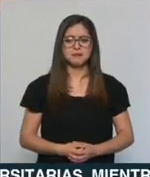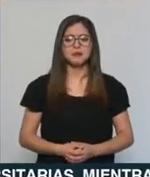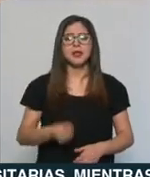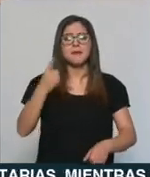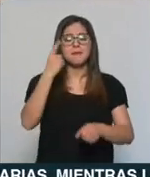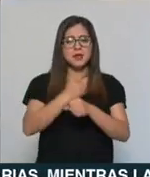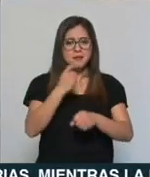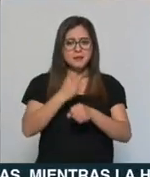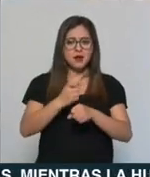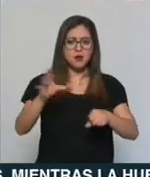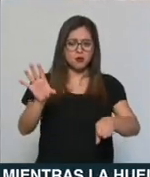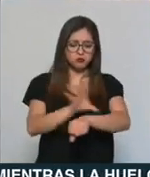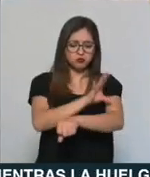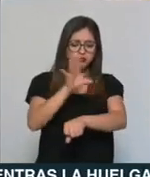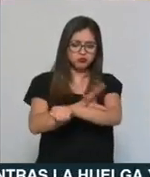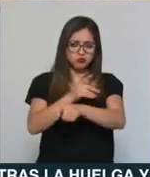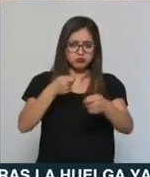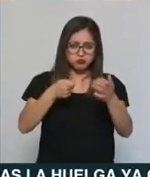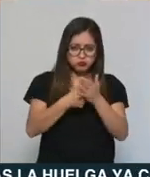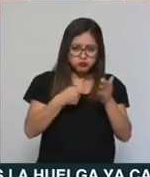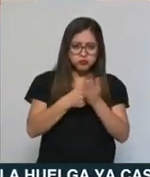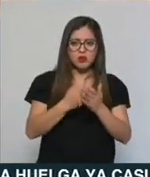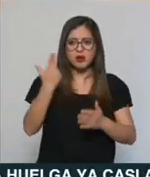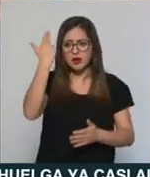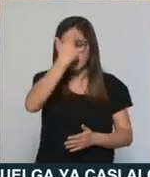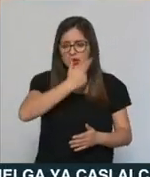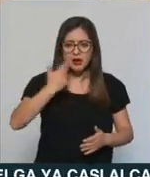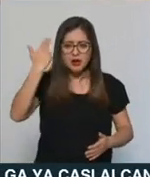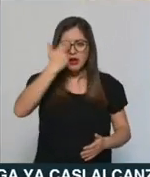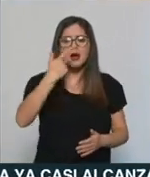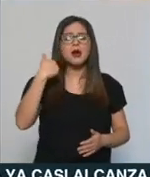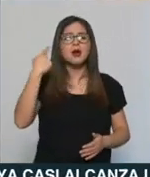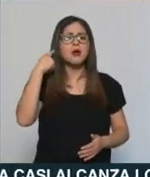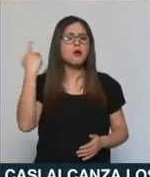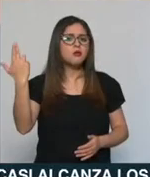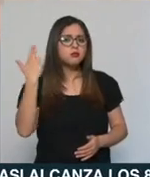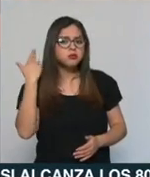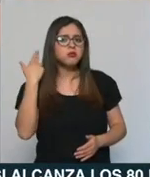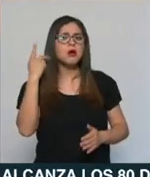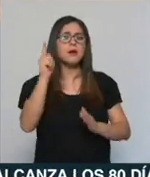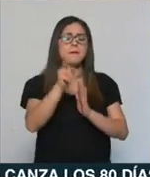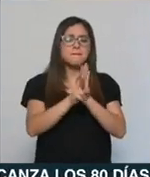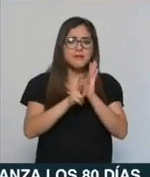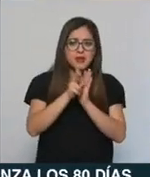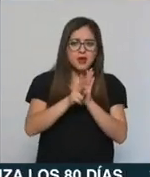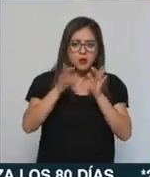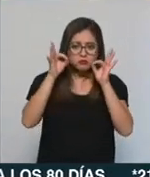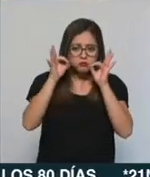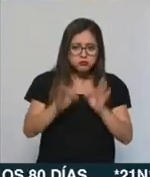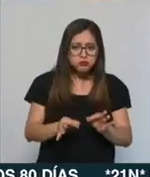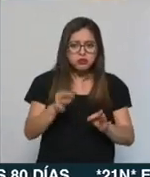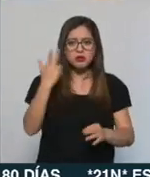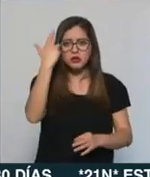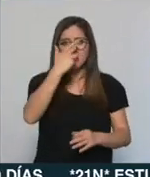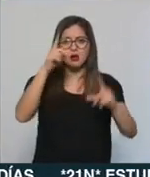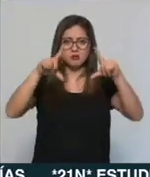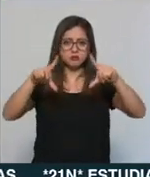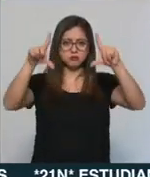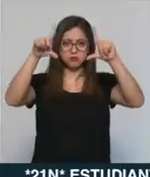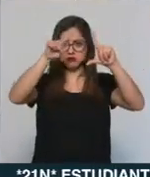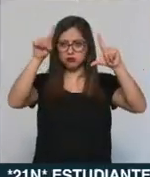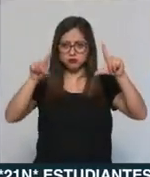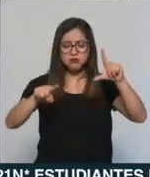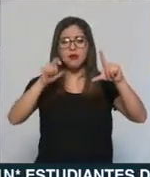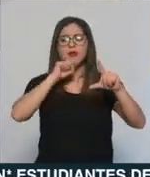mi equipo, checar bien, conectar mi audio, mi video, que esté bien, checar mis encuadres, mi